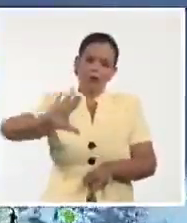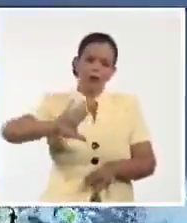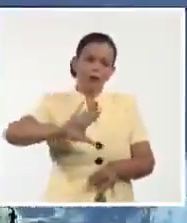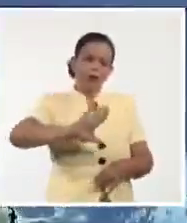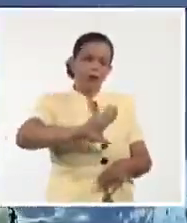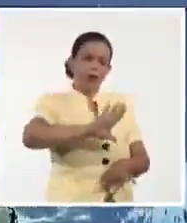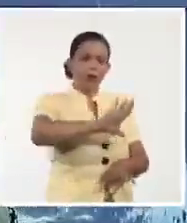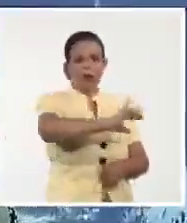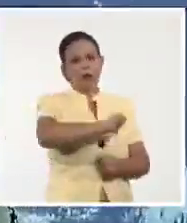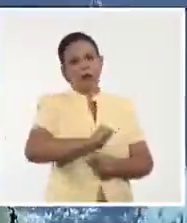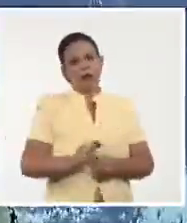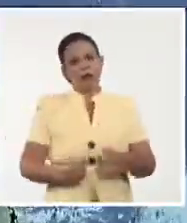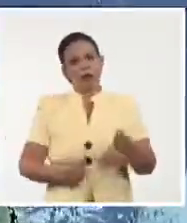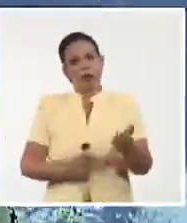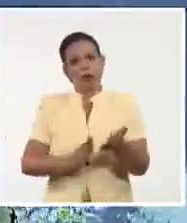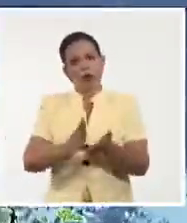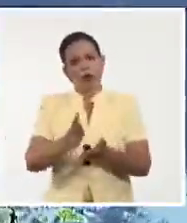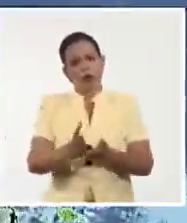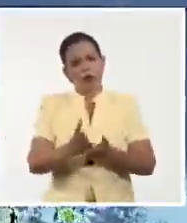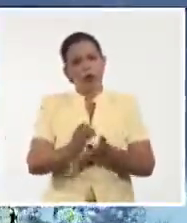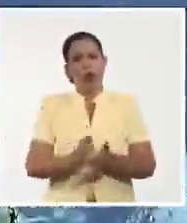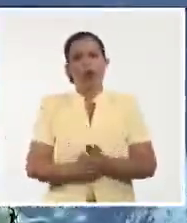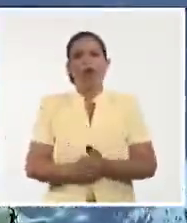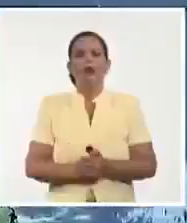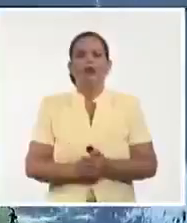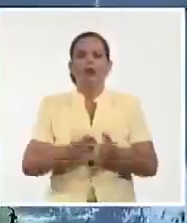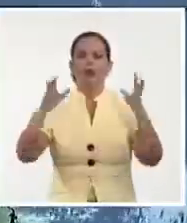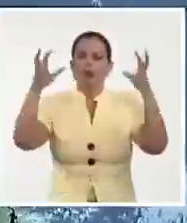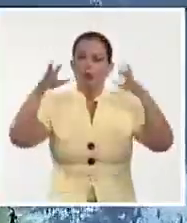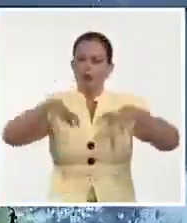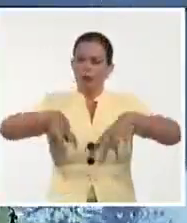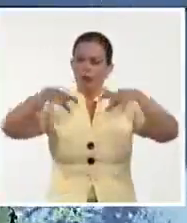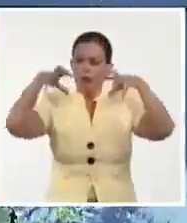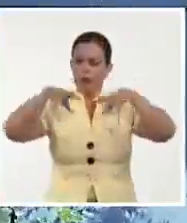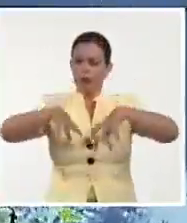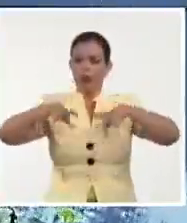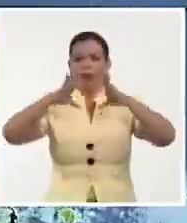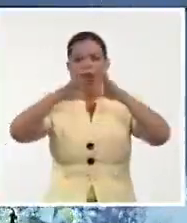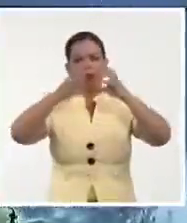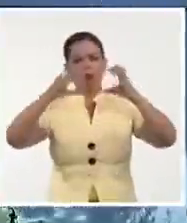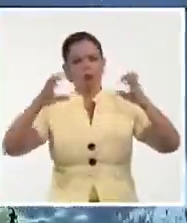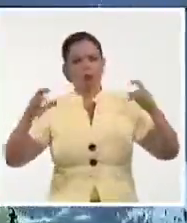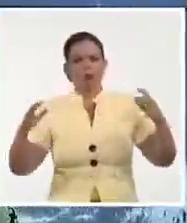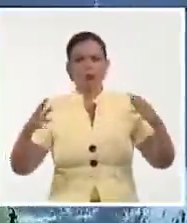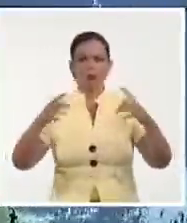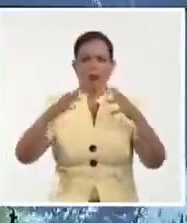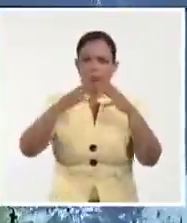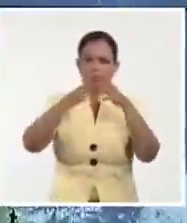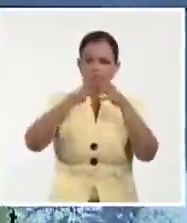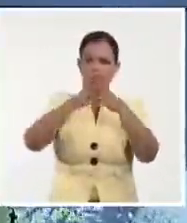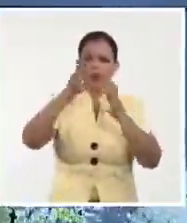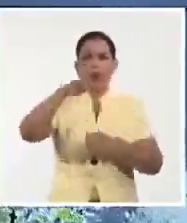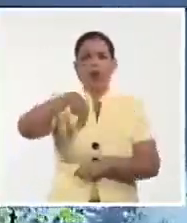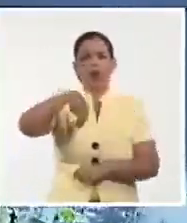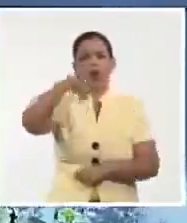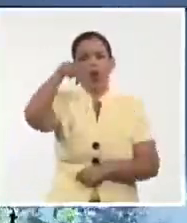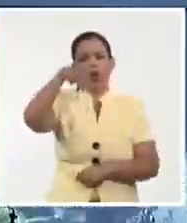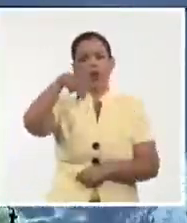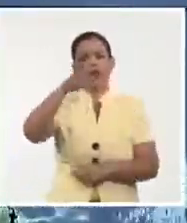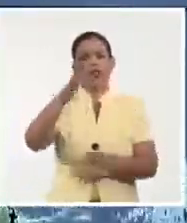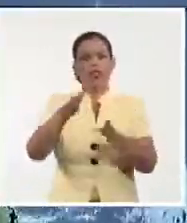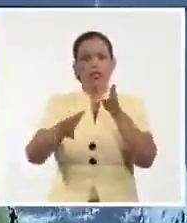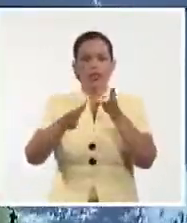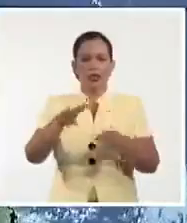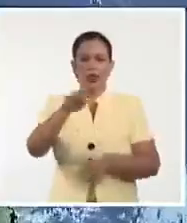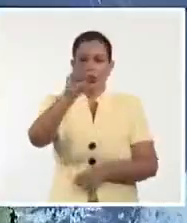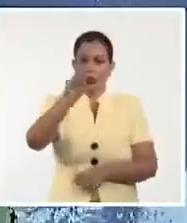avanzar sobre territorio nacional incentiva la llegada de nublado a zonas de la costa norte central pero también en el sur oriental la probabilidad